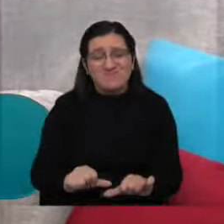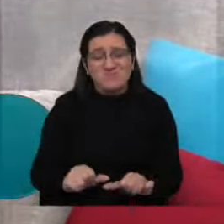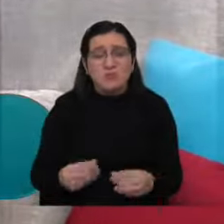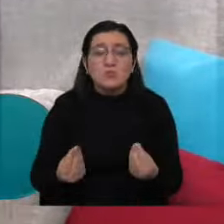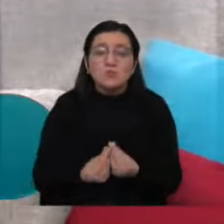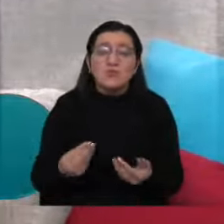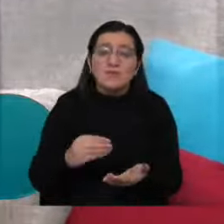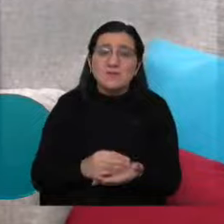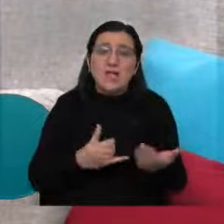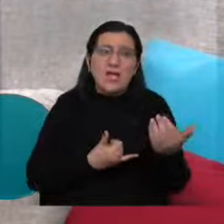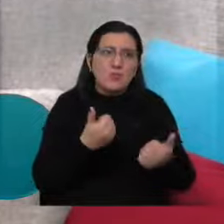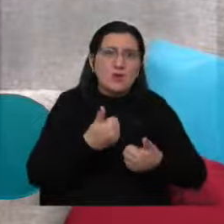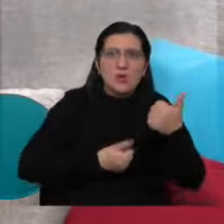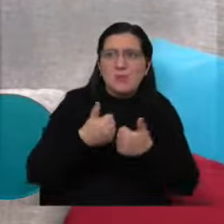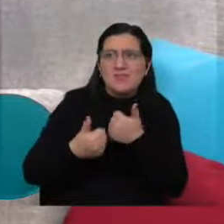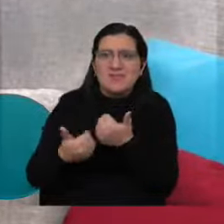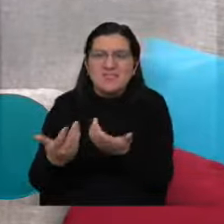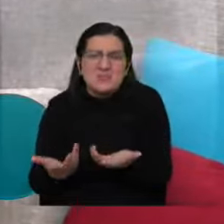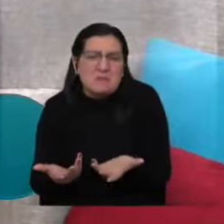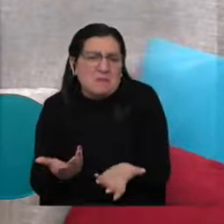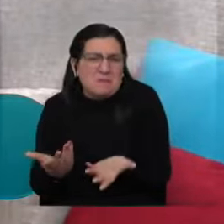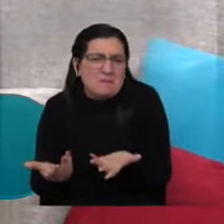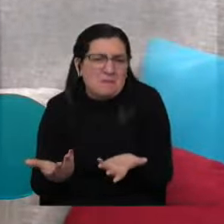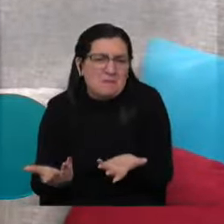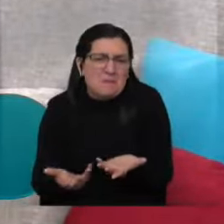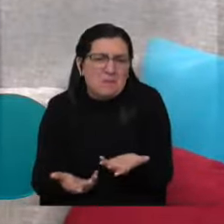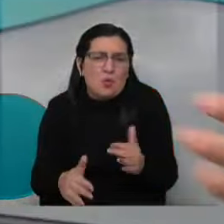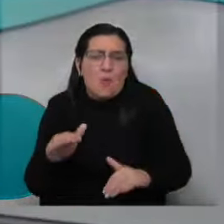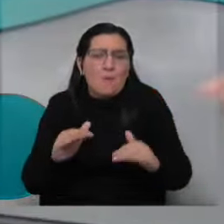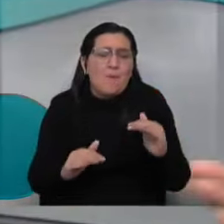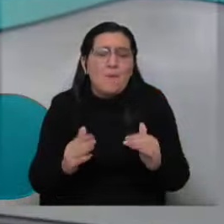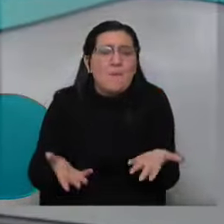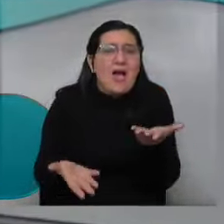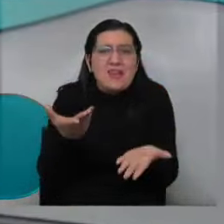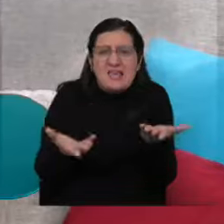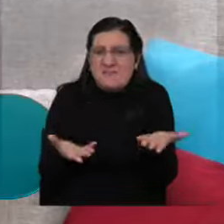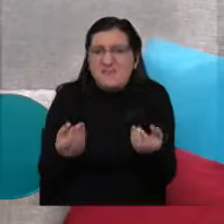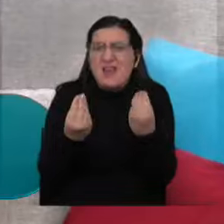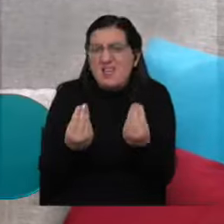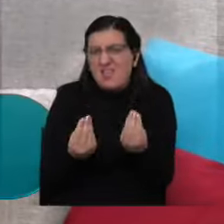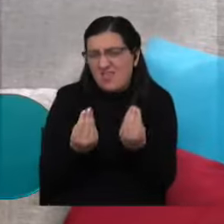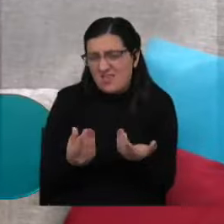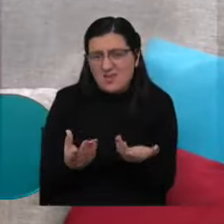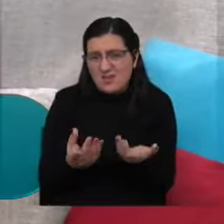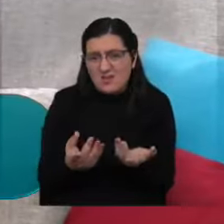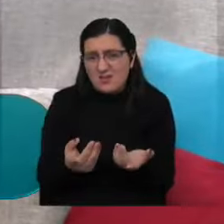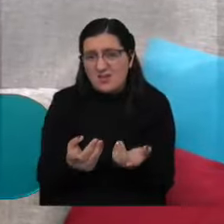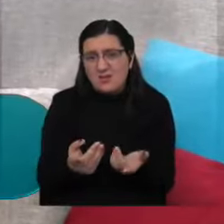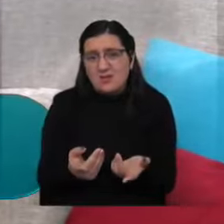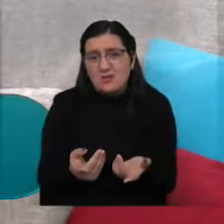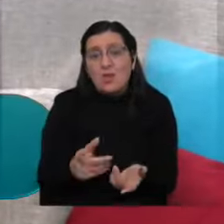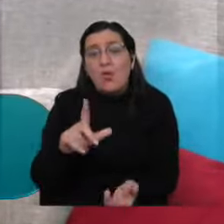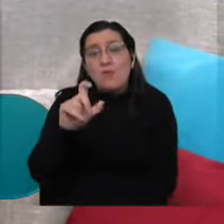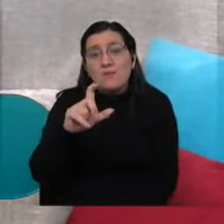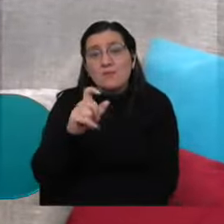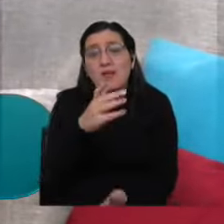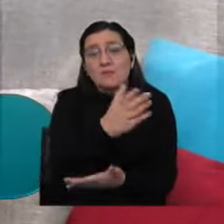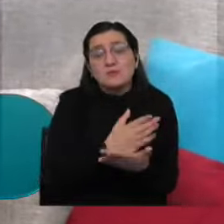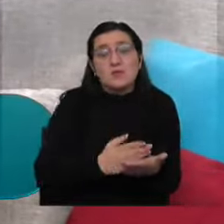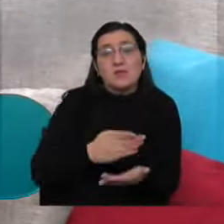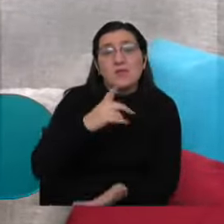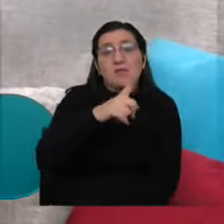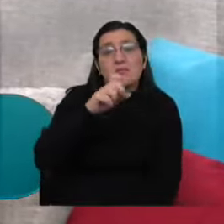veces sea como esa competencia que no tiene sentido no de de Cuál es más claro de Cuál es más o Cuál tiene más valor y sin duda que la poesía de elmira